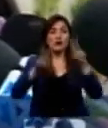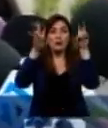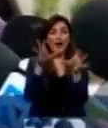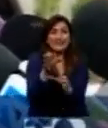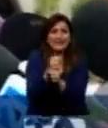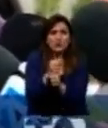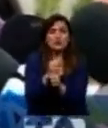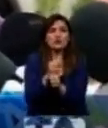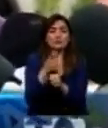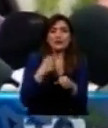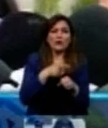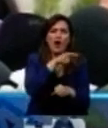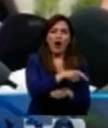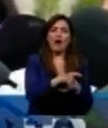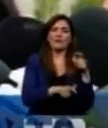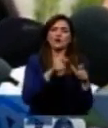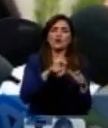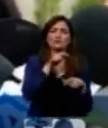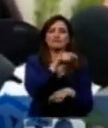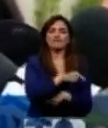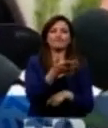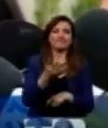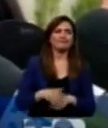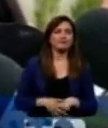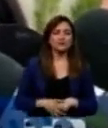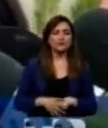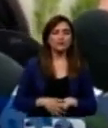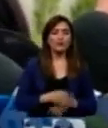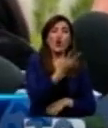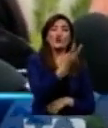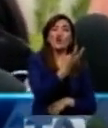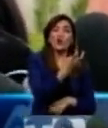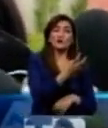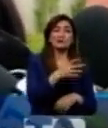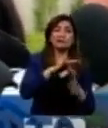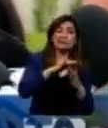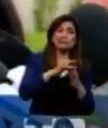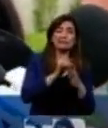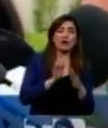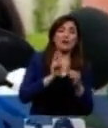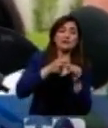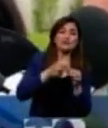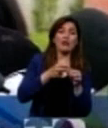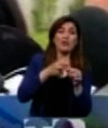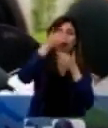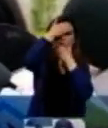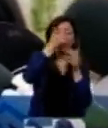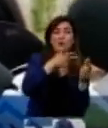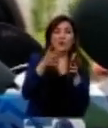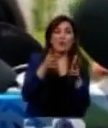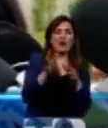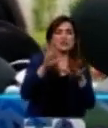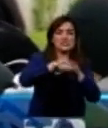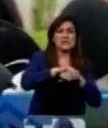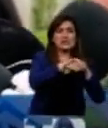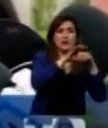no es exclusivamente solo porque tengamos a los 12 privados de la libertad que ustedes acaban de presenciar,